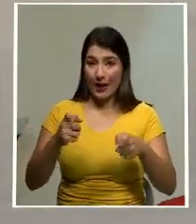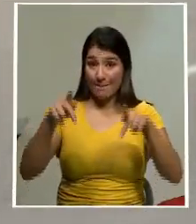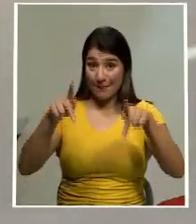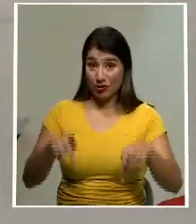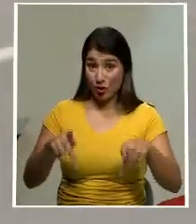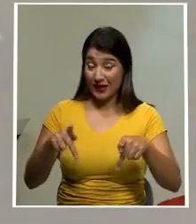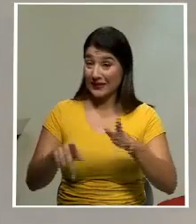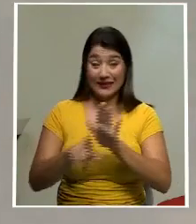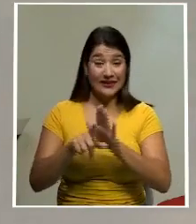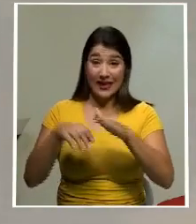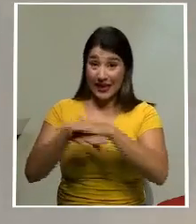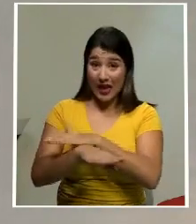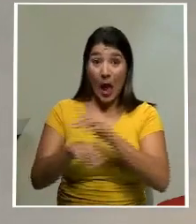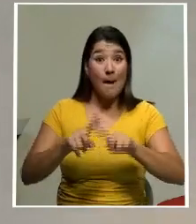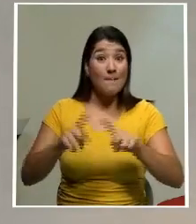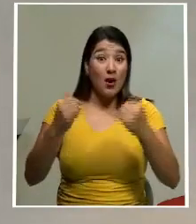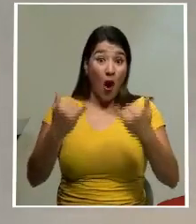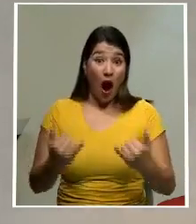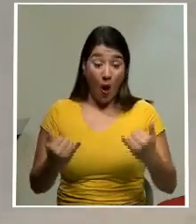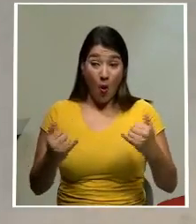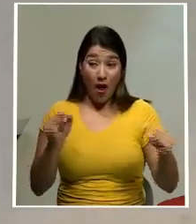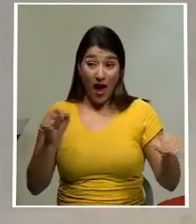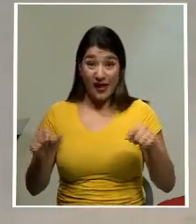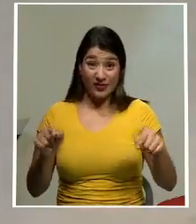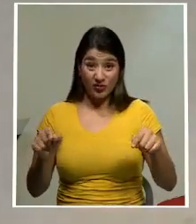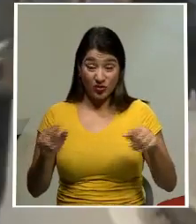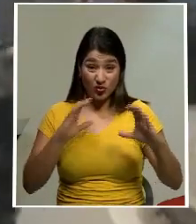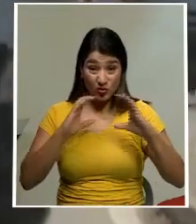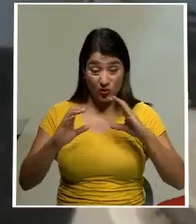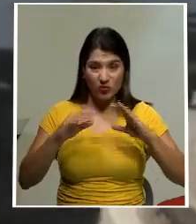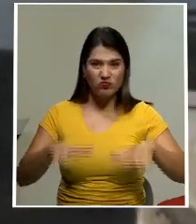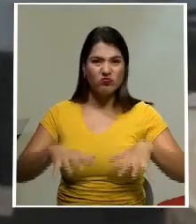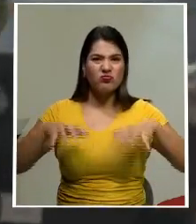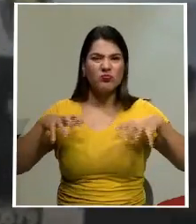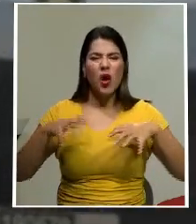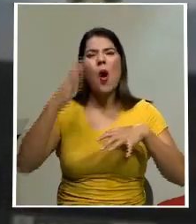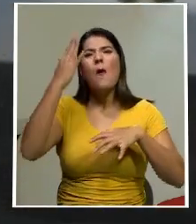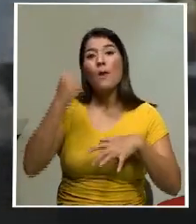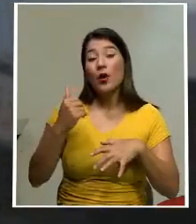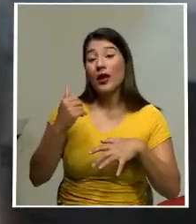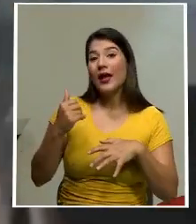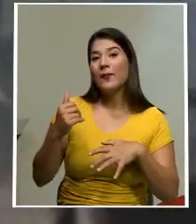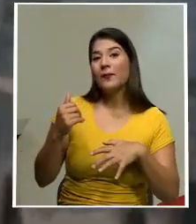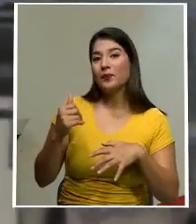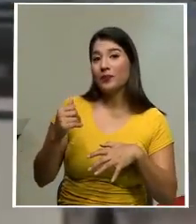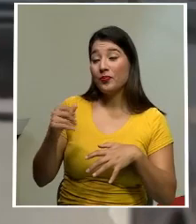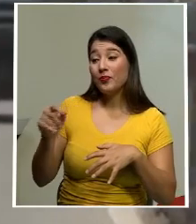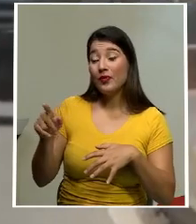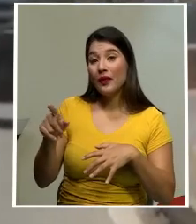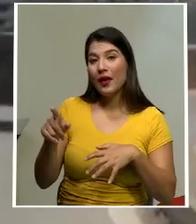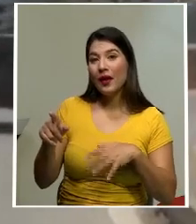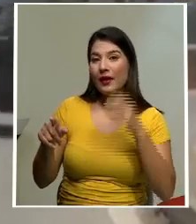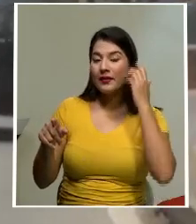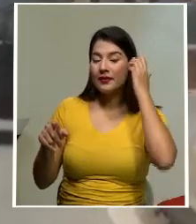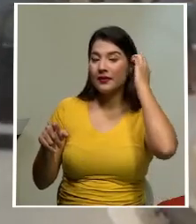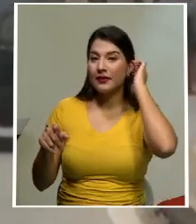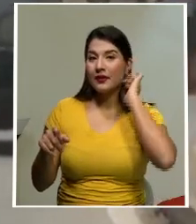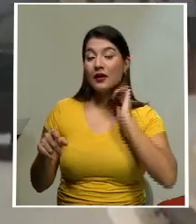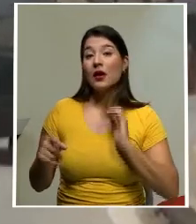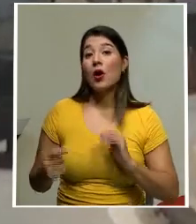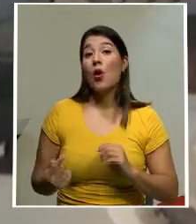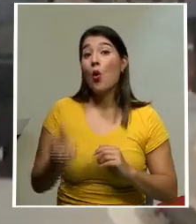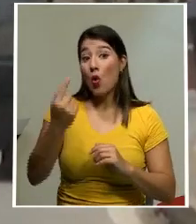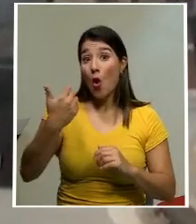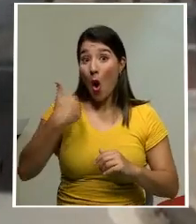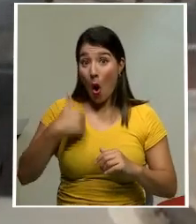dos países se tensaron tras conocerse que el líder del movimiento independentista del Sahara Occidental, Frente Polisario, Brahim Ghali, fue